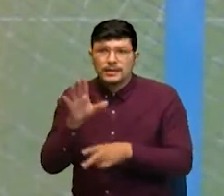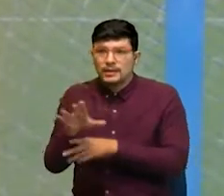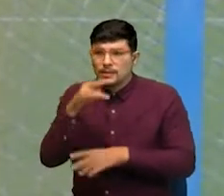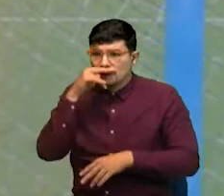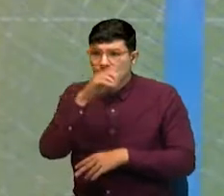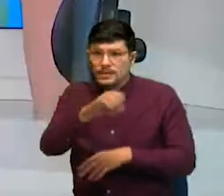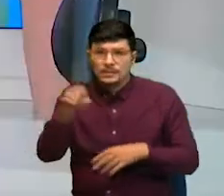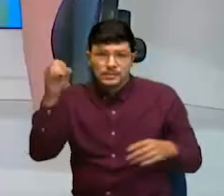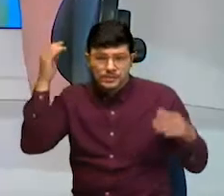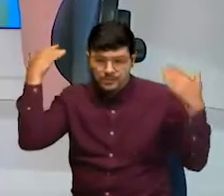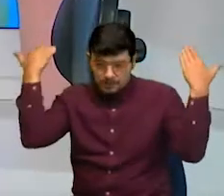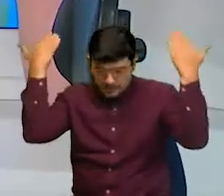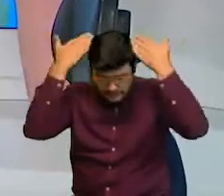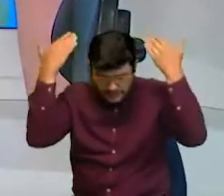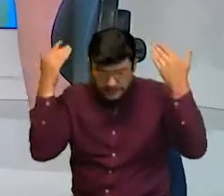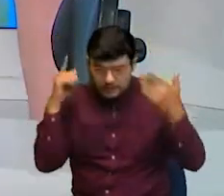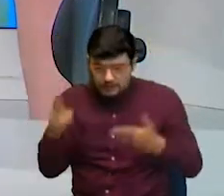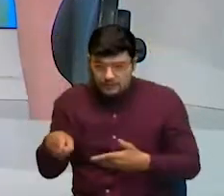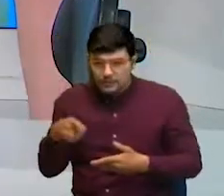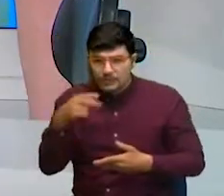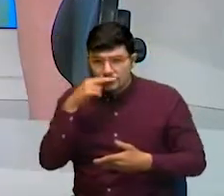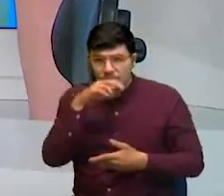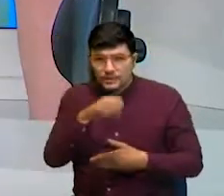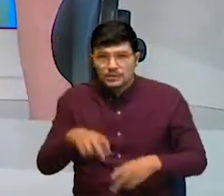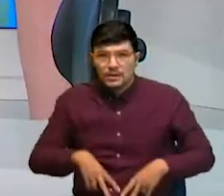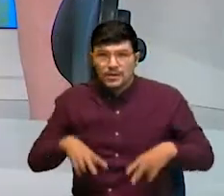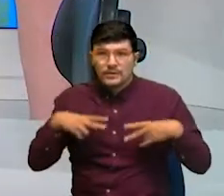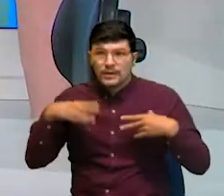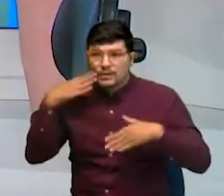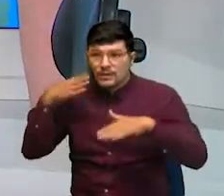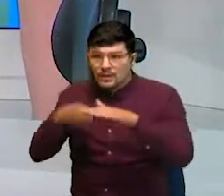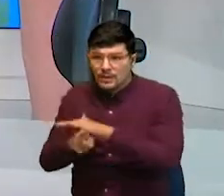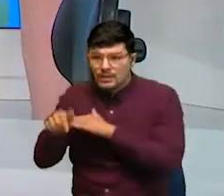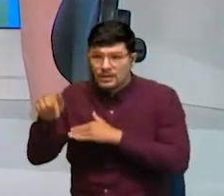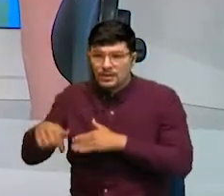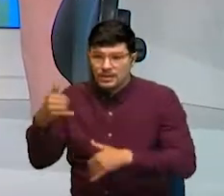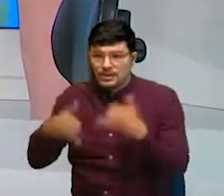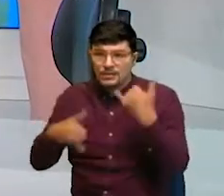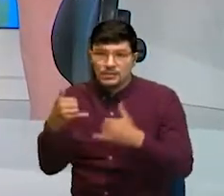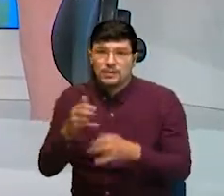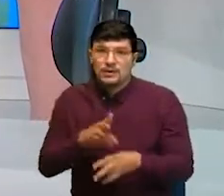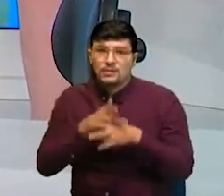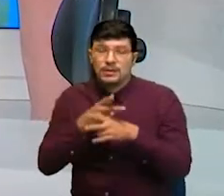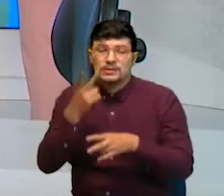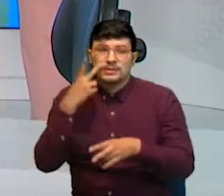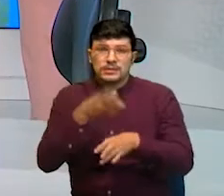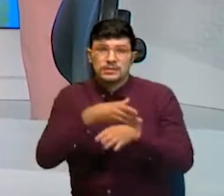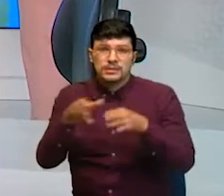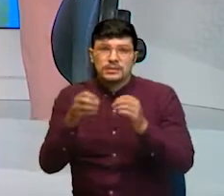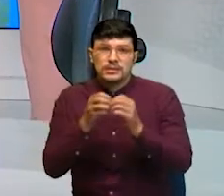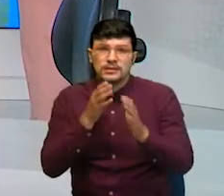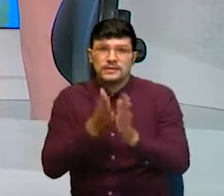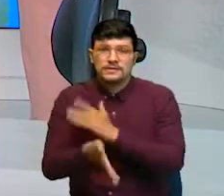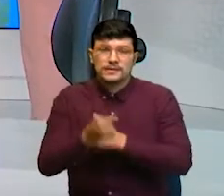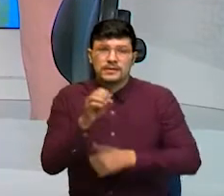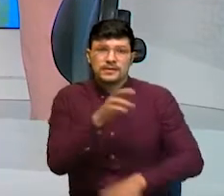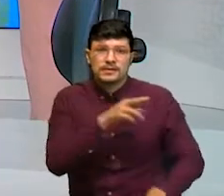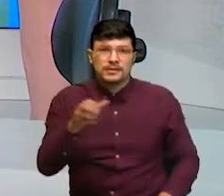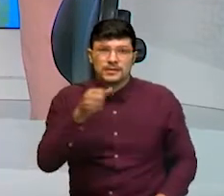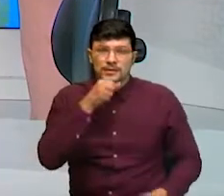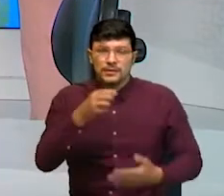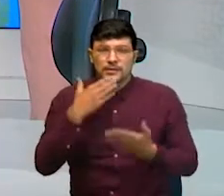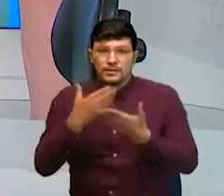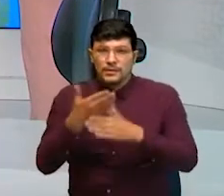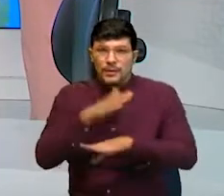cómo se expone en la vida de los pequeños deportistas cuando ingresan a jugar me despido a la cámara desde eduard shuar yo les informo dolly